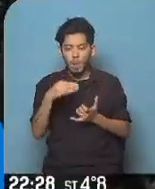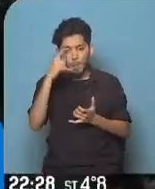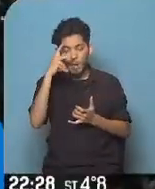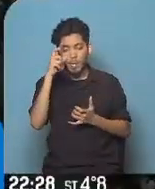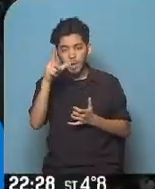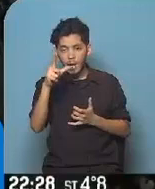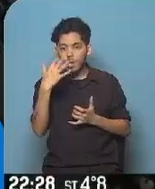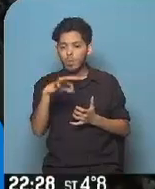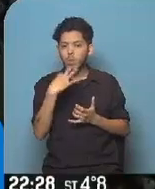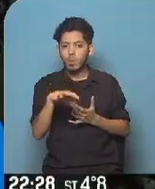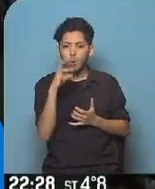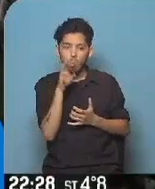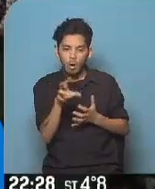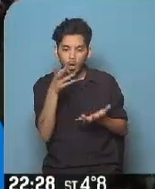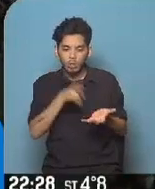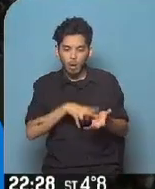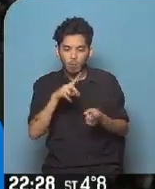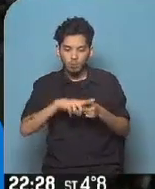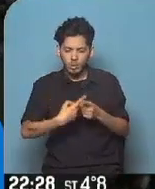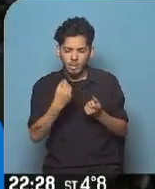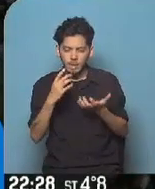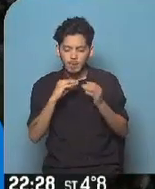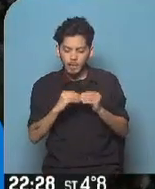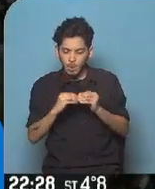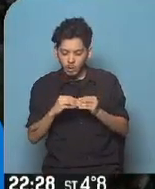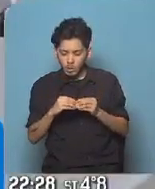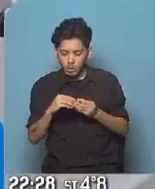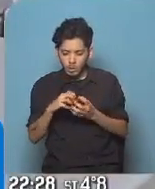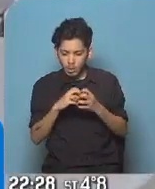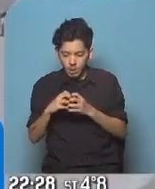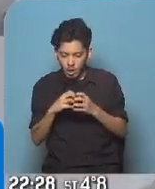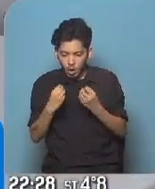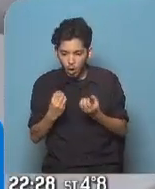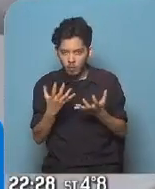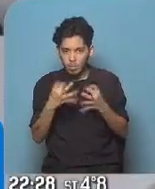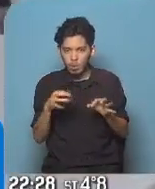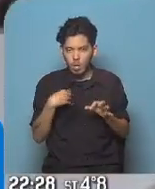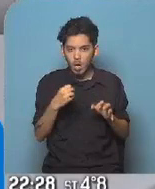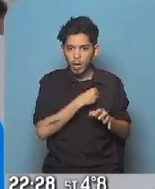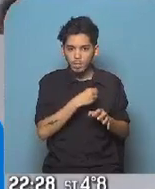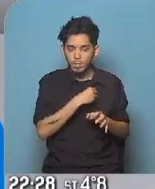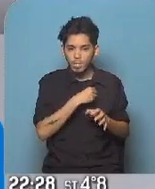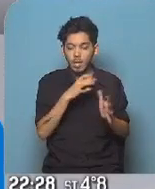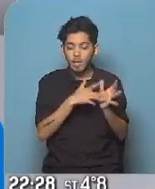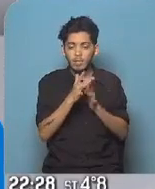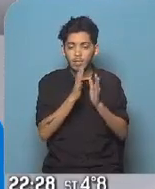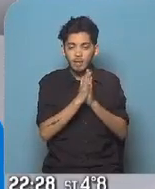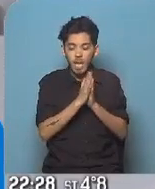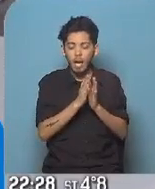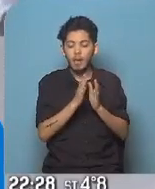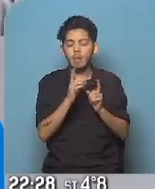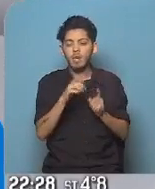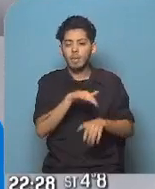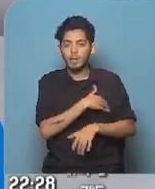que rever su política y discutir una salida interna con sus aliados, la Unión Social Cristiana de Baviera y el Partido Socialdemócrata, que